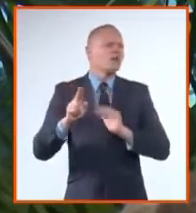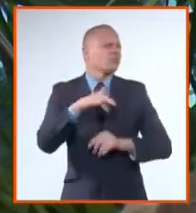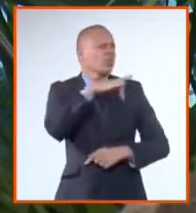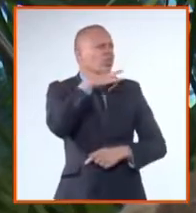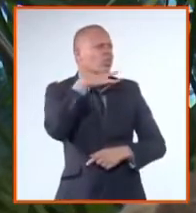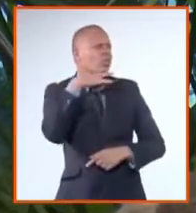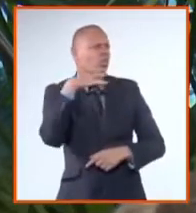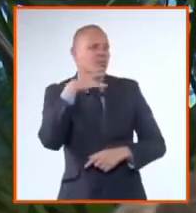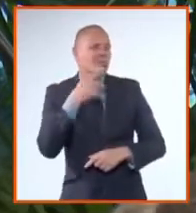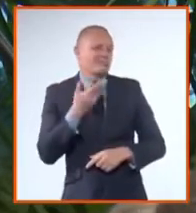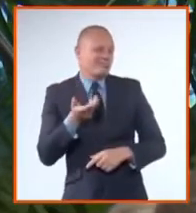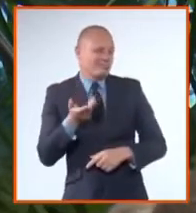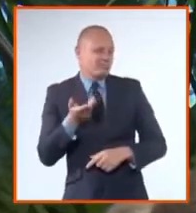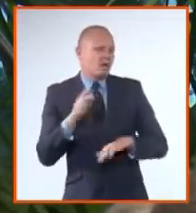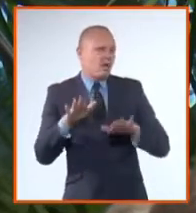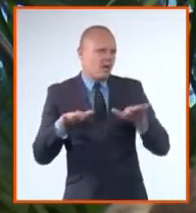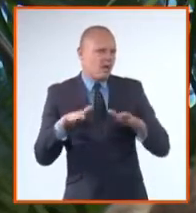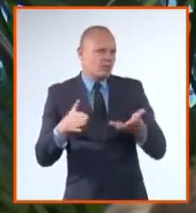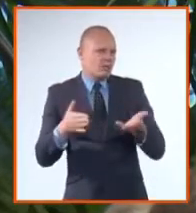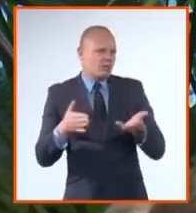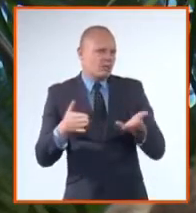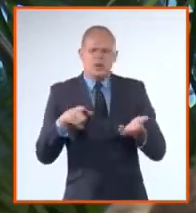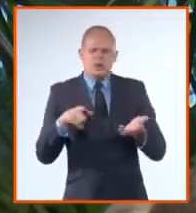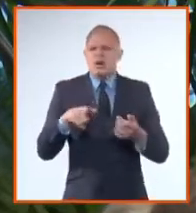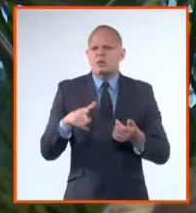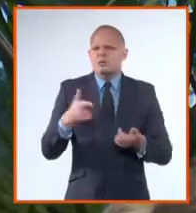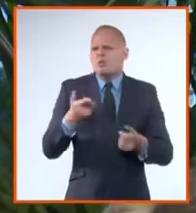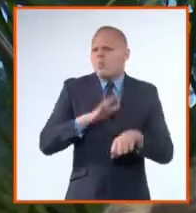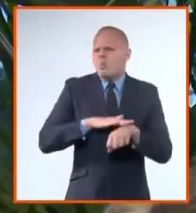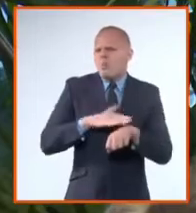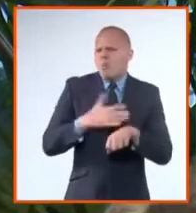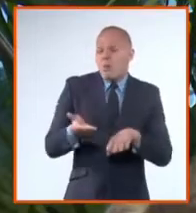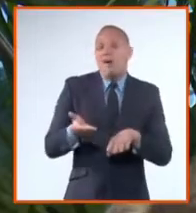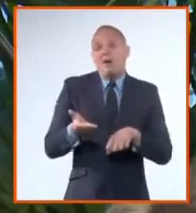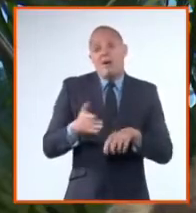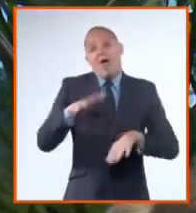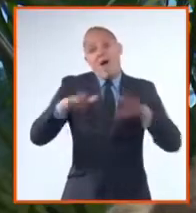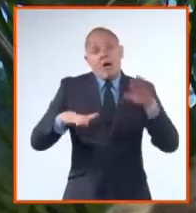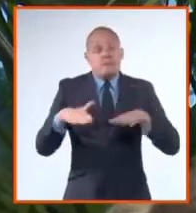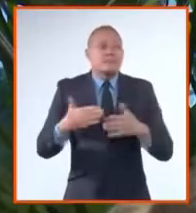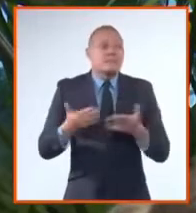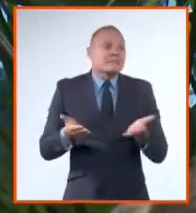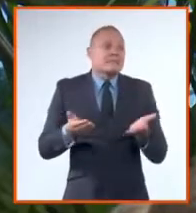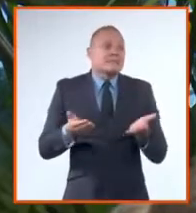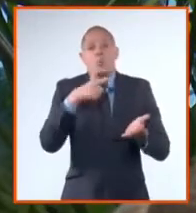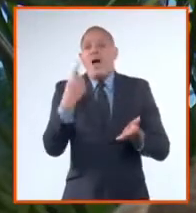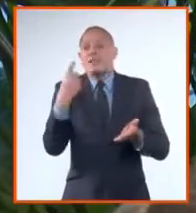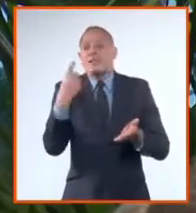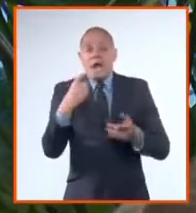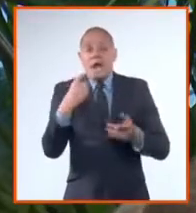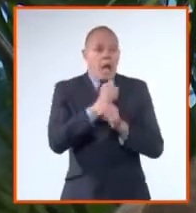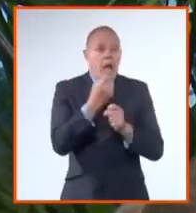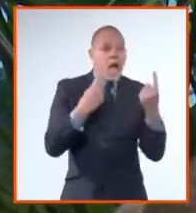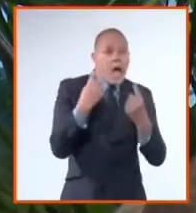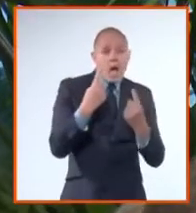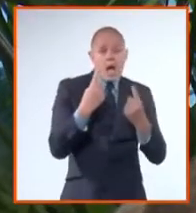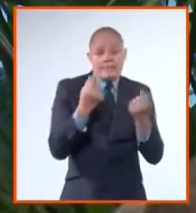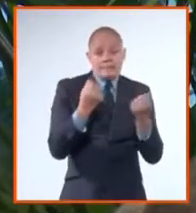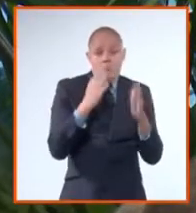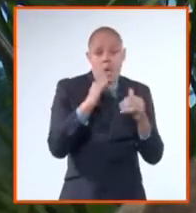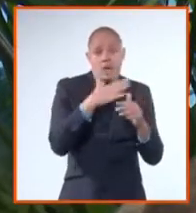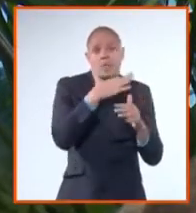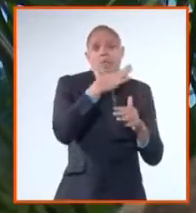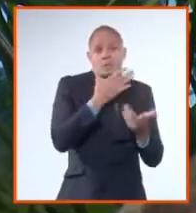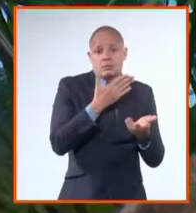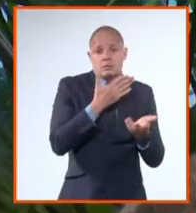materiales. Ocurre por las infinitas limitaciones que nos crea el monstruo